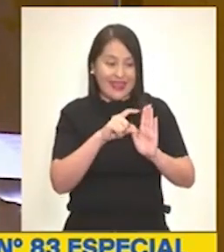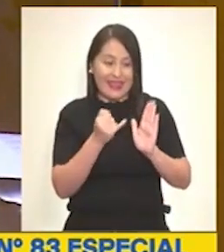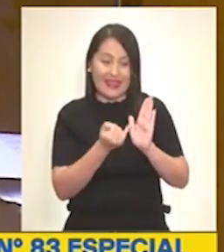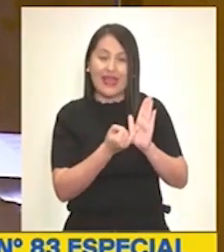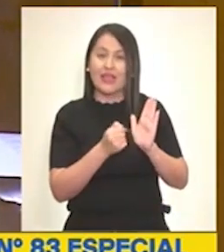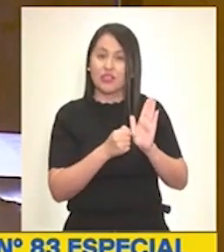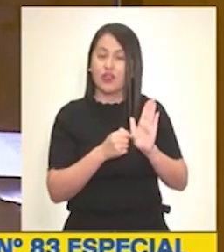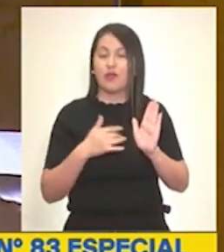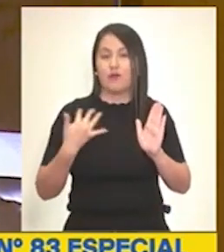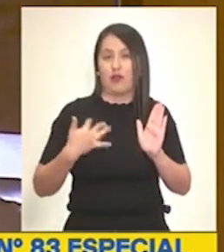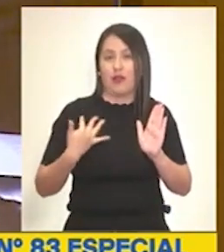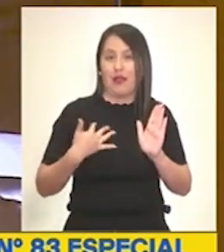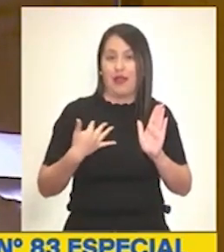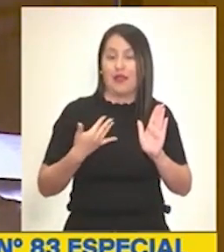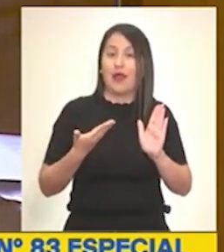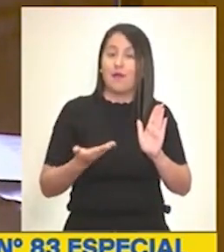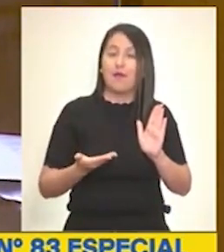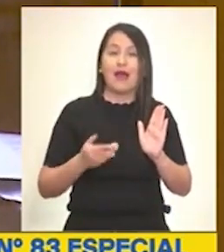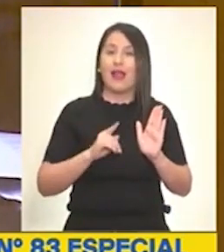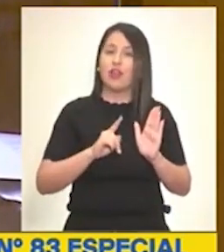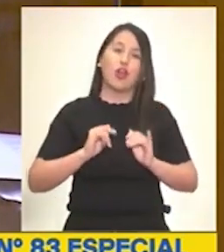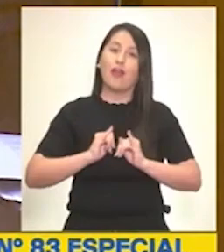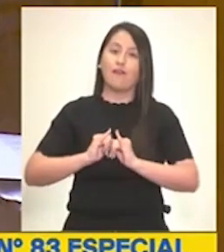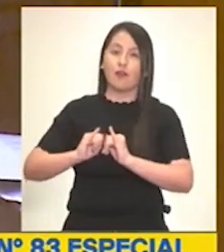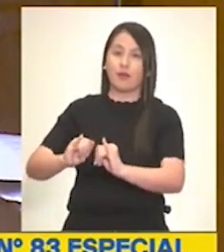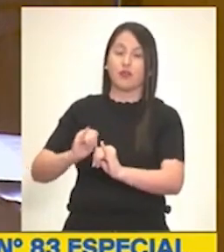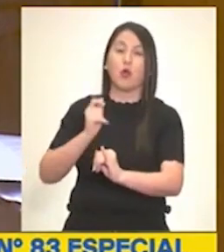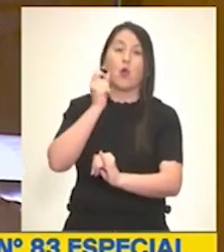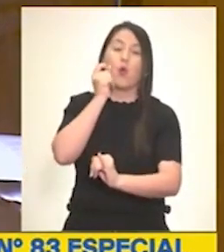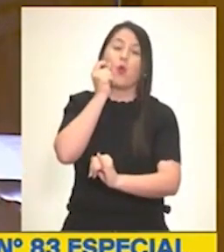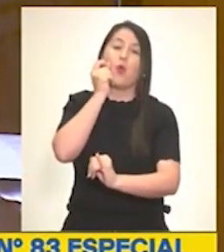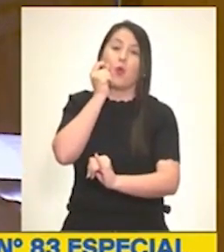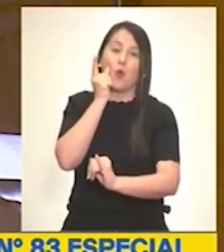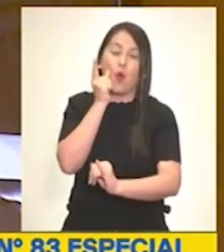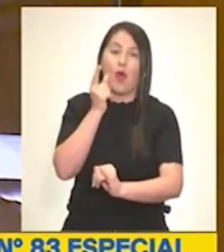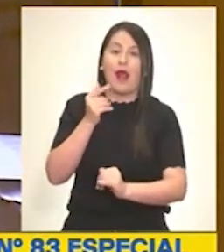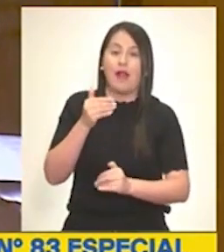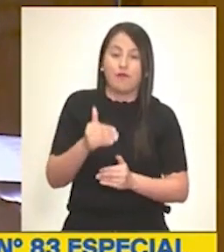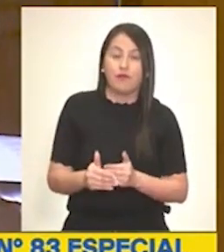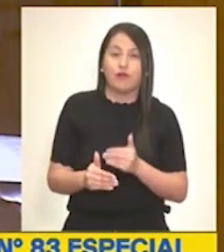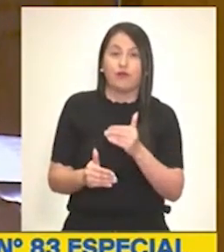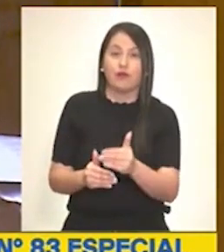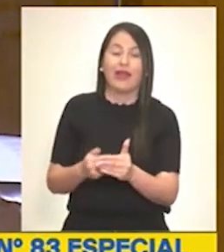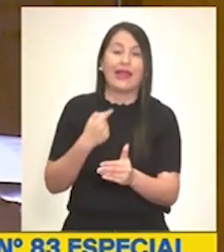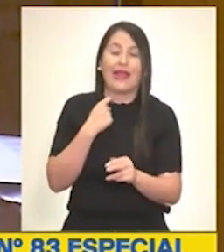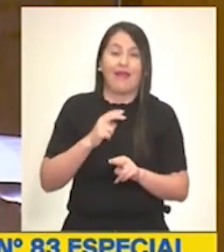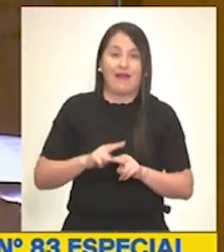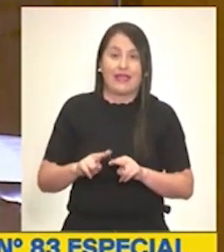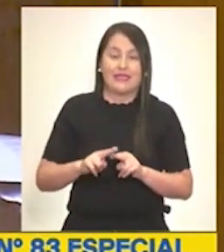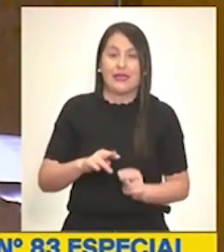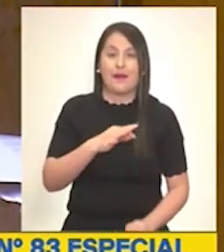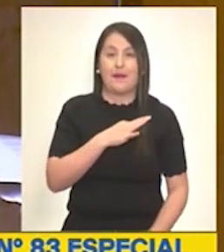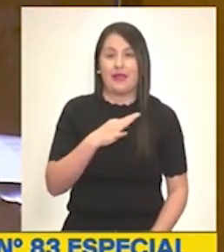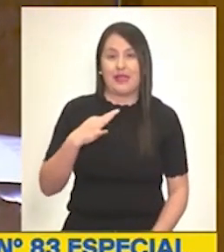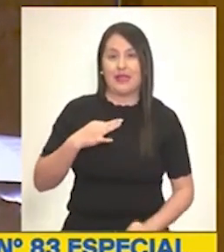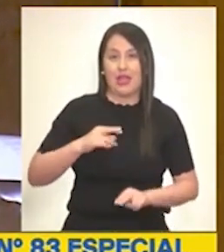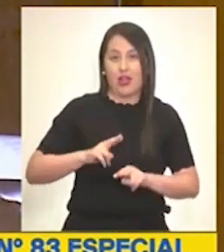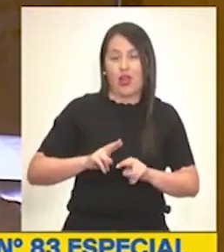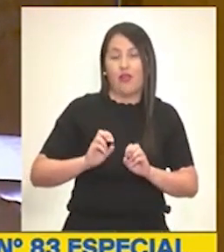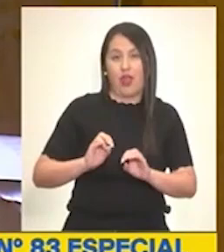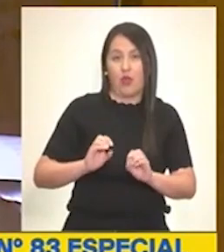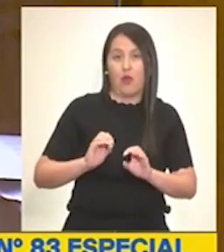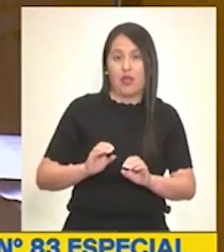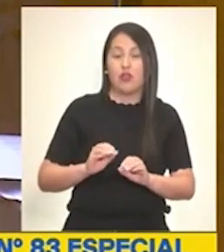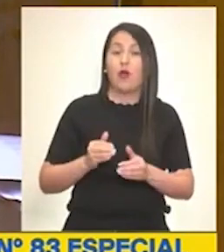para ver más allá de la información Cuáles van a ser también los pasos que va a seguir el Ministerio de Educación para procurar revertir